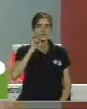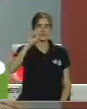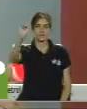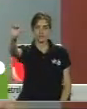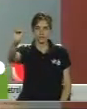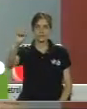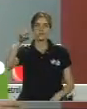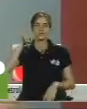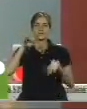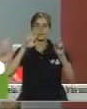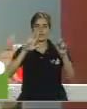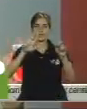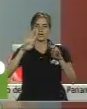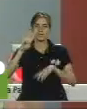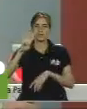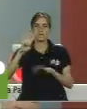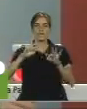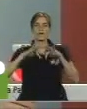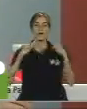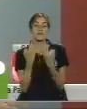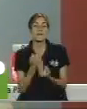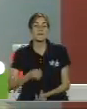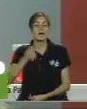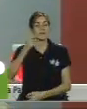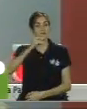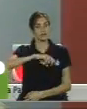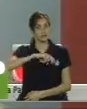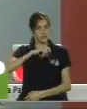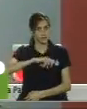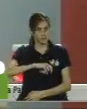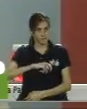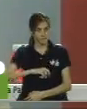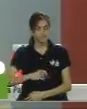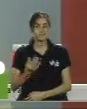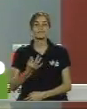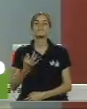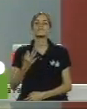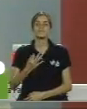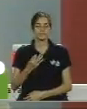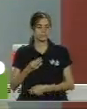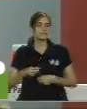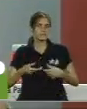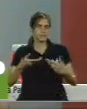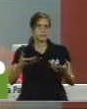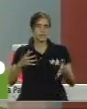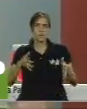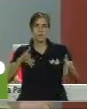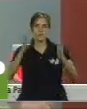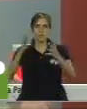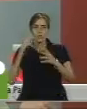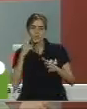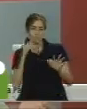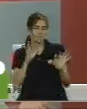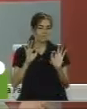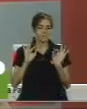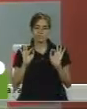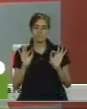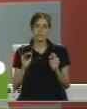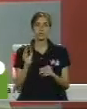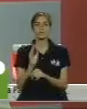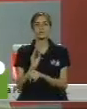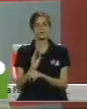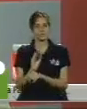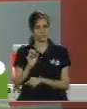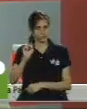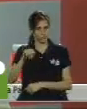a 64 familias de las más necesitadas. Efectivamente, así fue, esa selección fue muy cuidadosa.